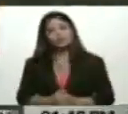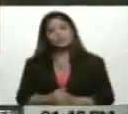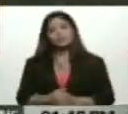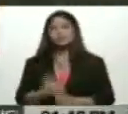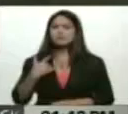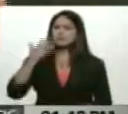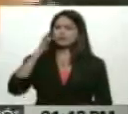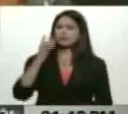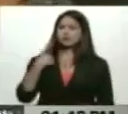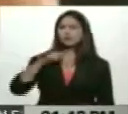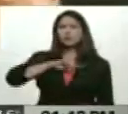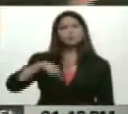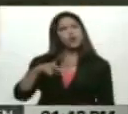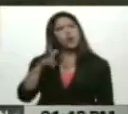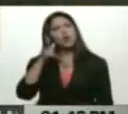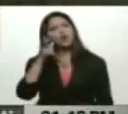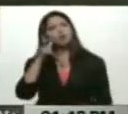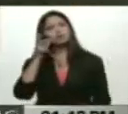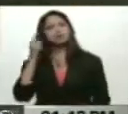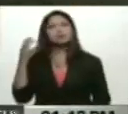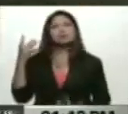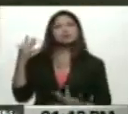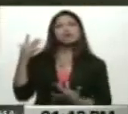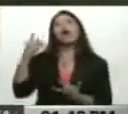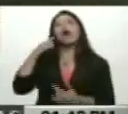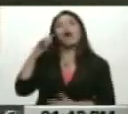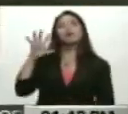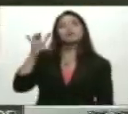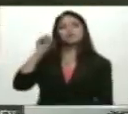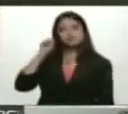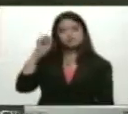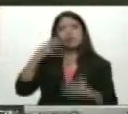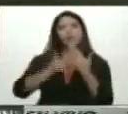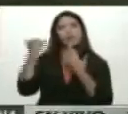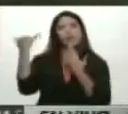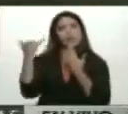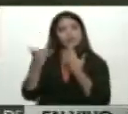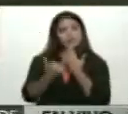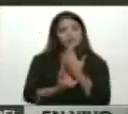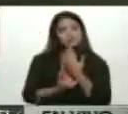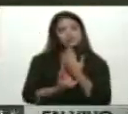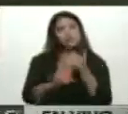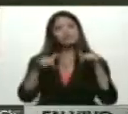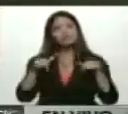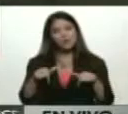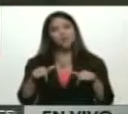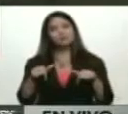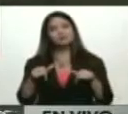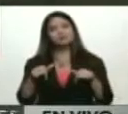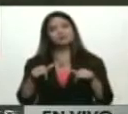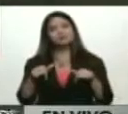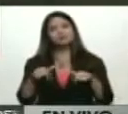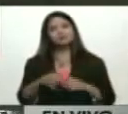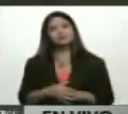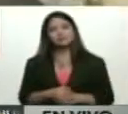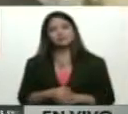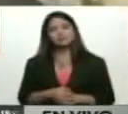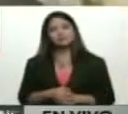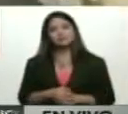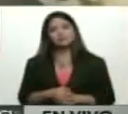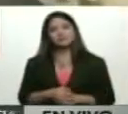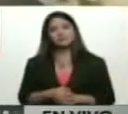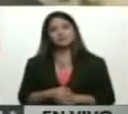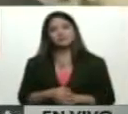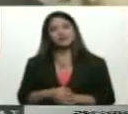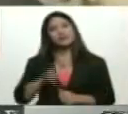escuchar ese rumor y parecer a uno entender ese proyecto justo hoy que despedimos al rey